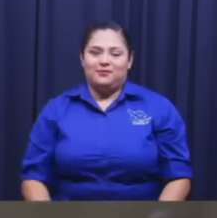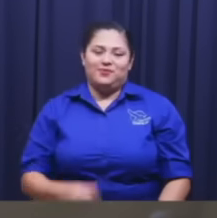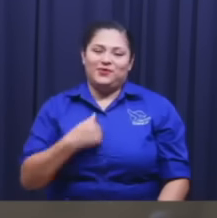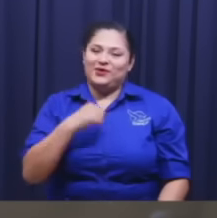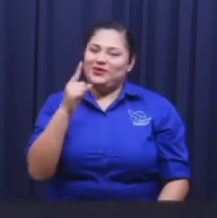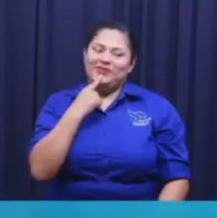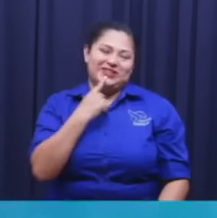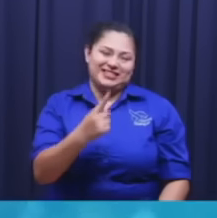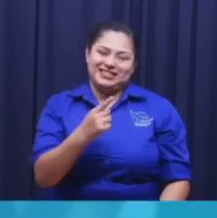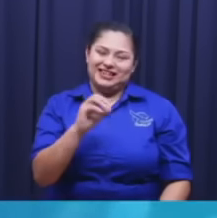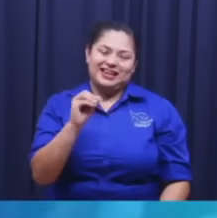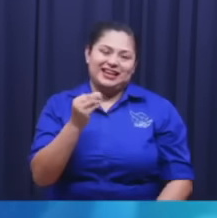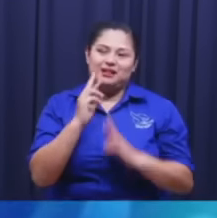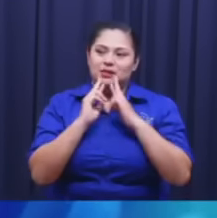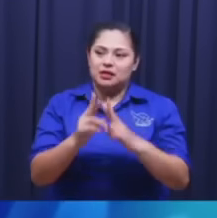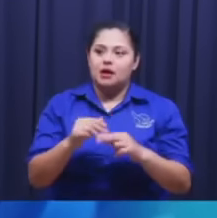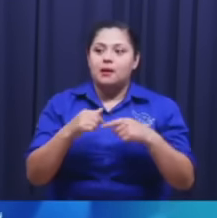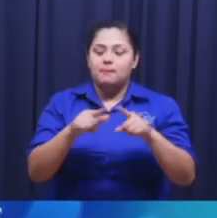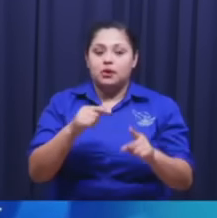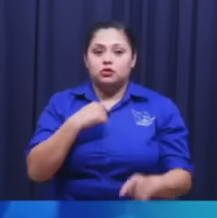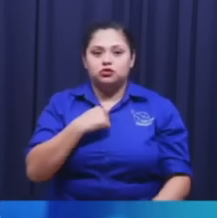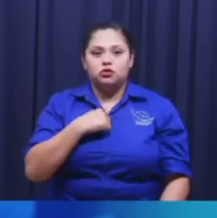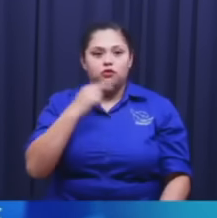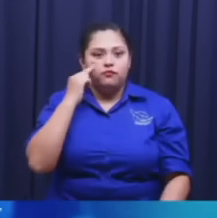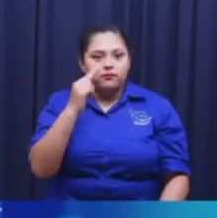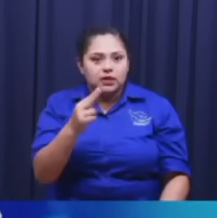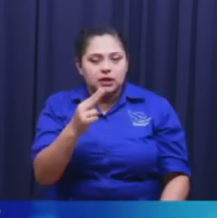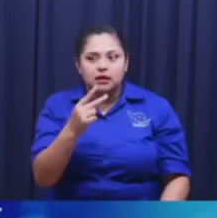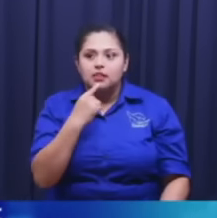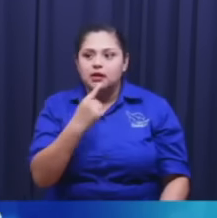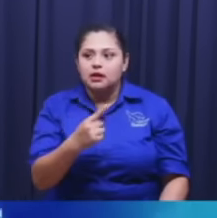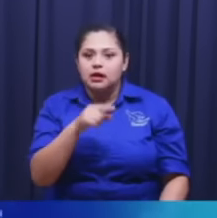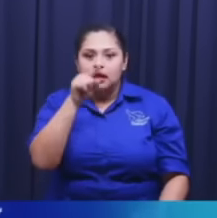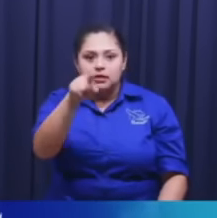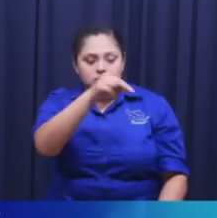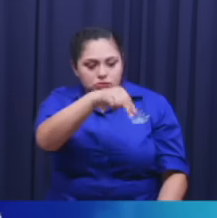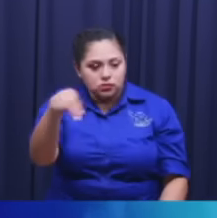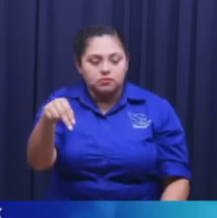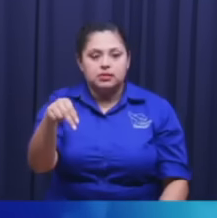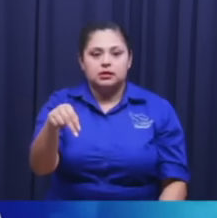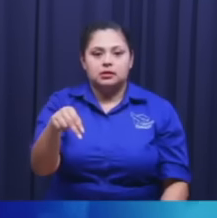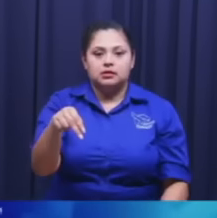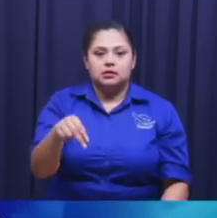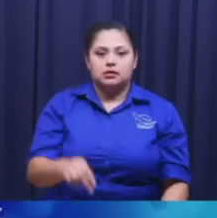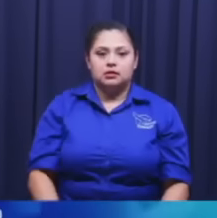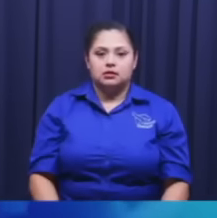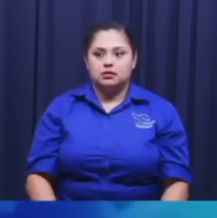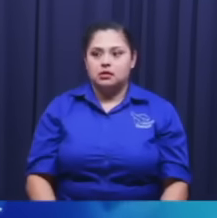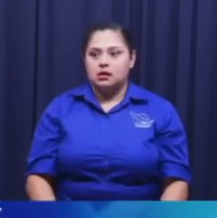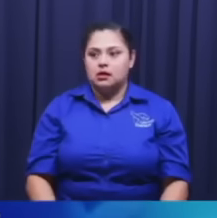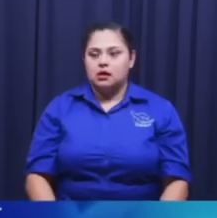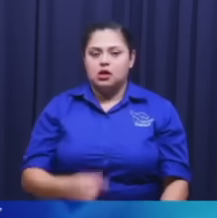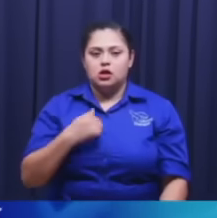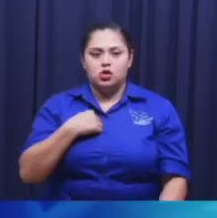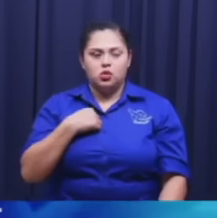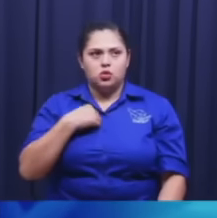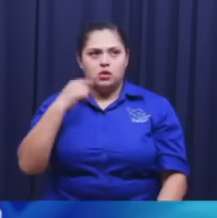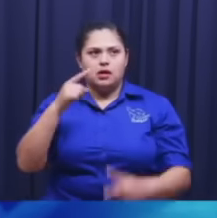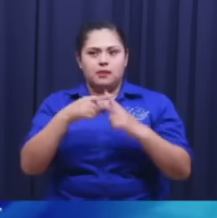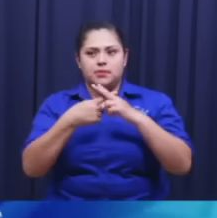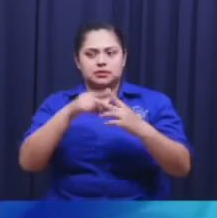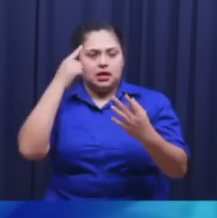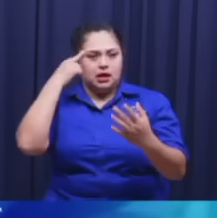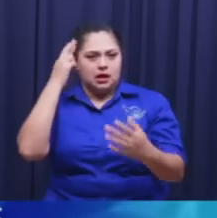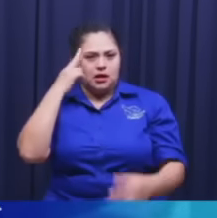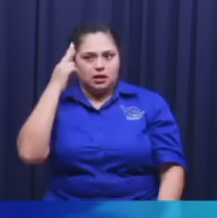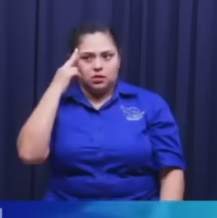repetía, pero inmediatamente localicé yo, es su nombre. Empecé a bajar los libros. Ah, esa es